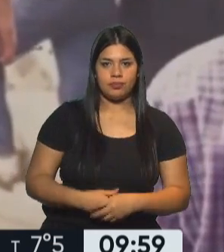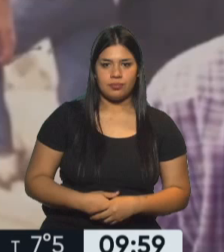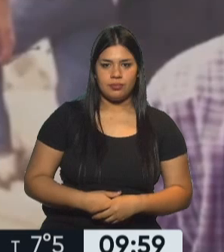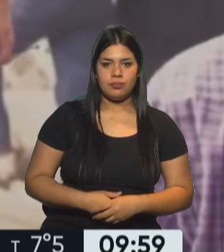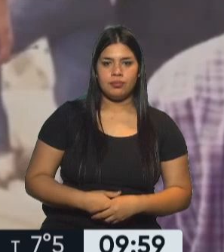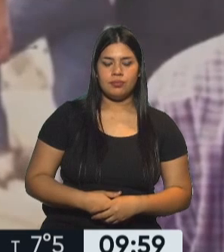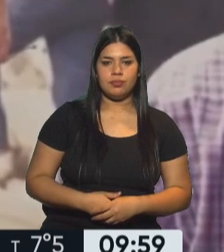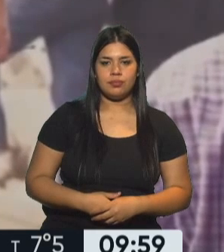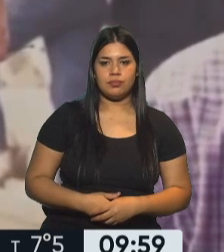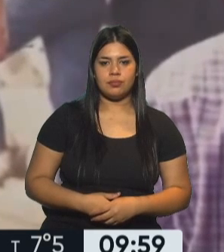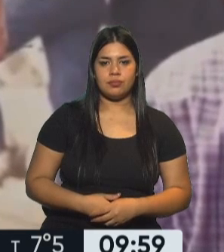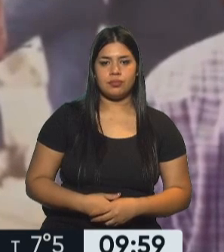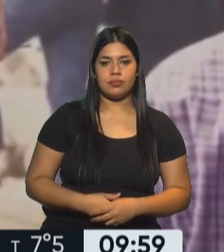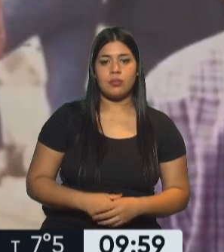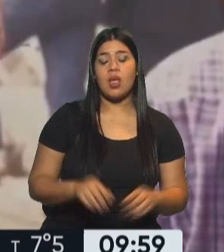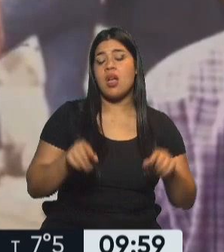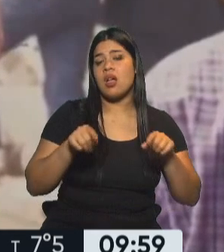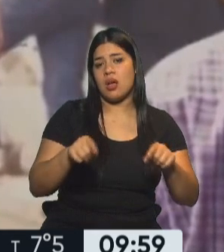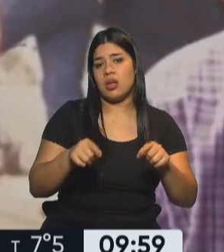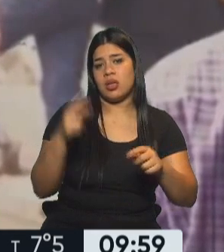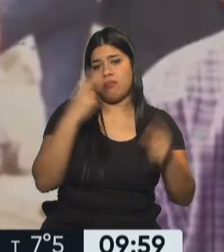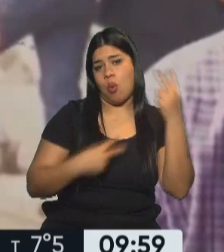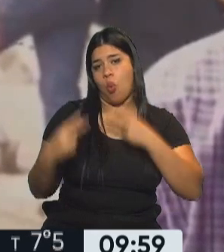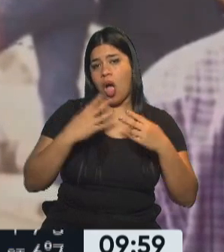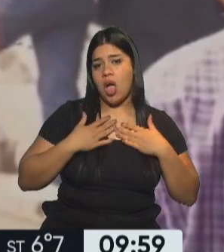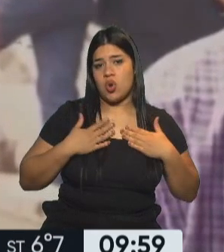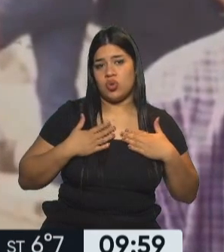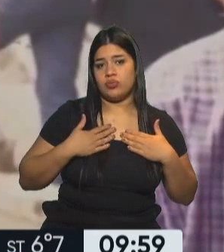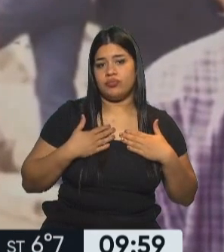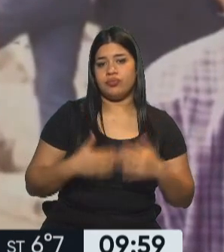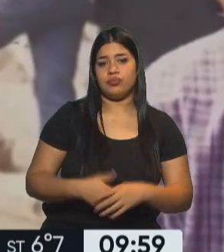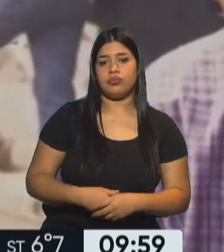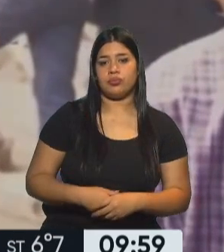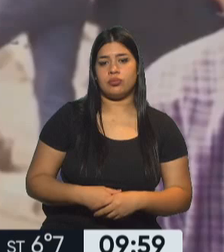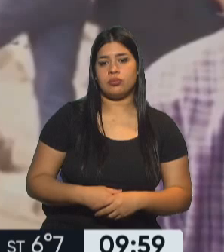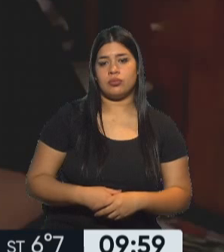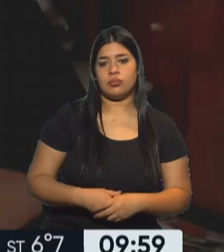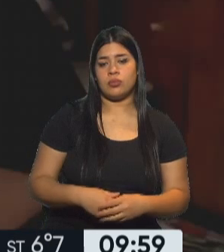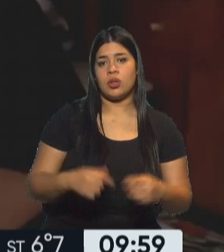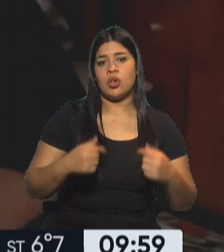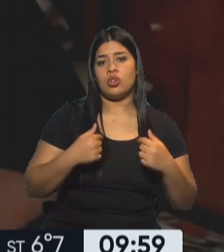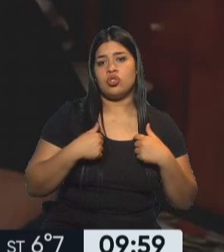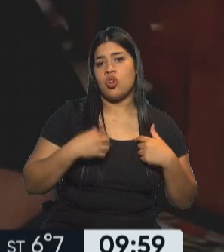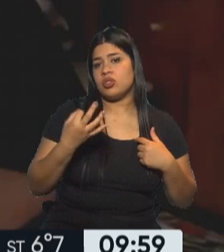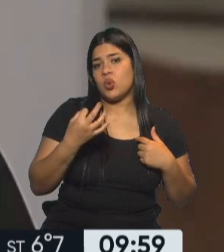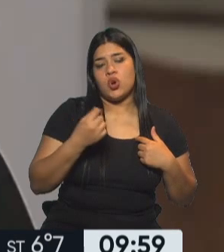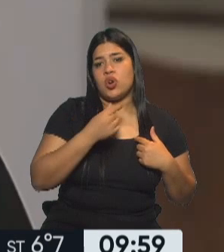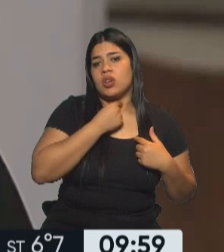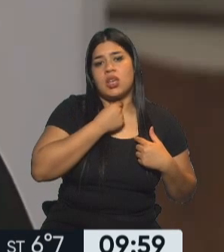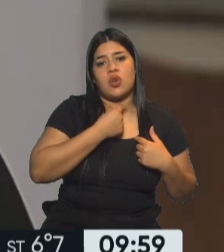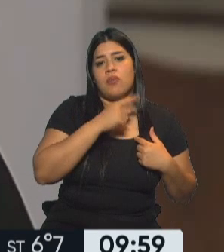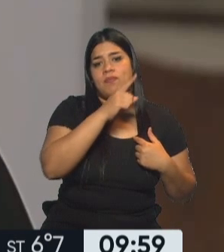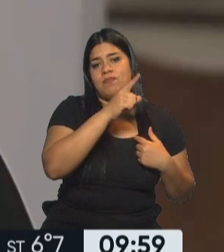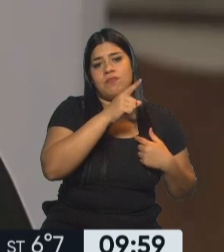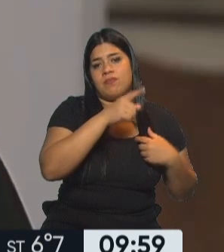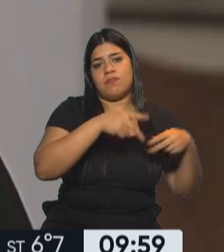Y ahí fueron a buscarme, y bueno, me bajaron. Hubiera preferido quedarme arriba. Por lo